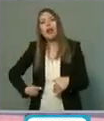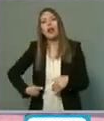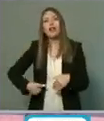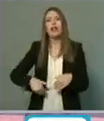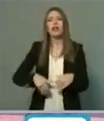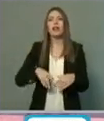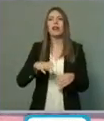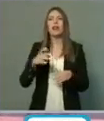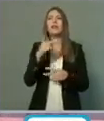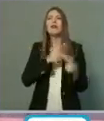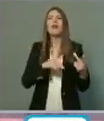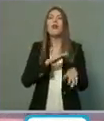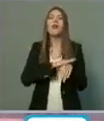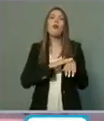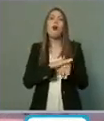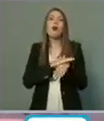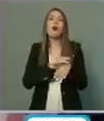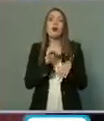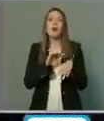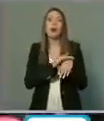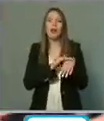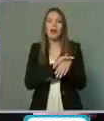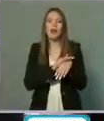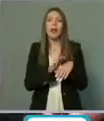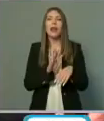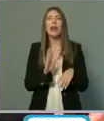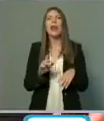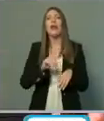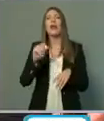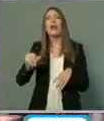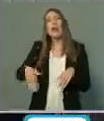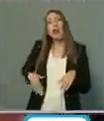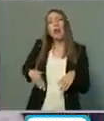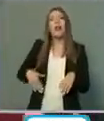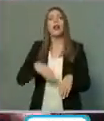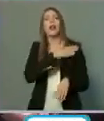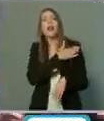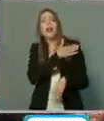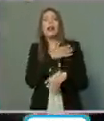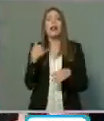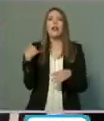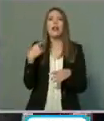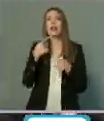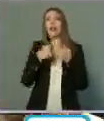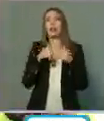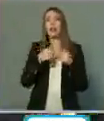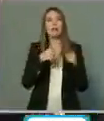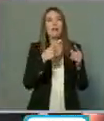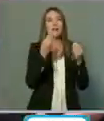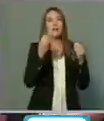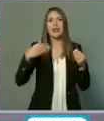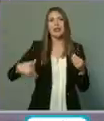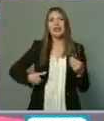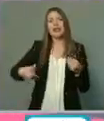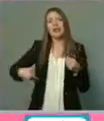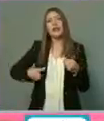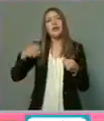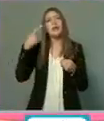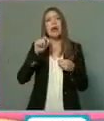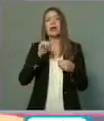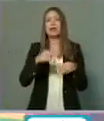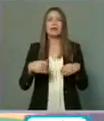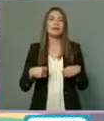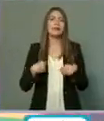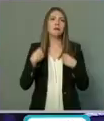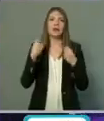préstame tantita pomada para ponerme un poco, y ya te pongo ya aquí, en todos lados. Y ya le usas de crema de sí, cuerpo. pero esa es la vida del luchador. Yo creo que ese es